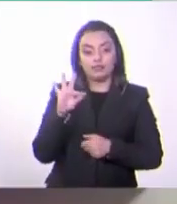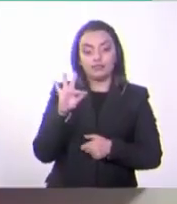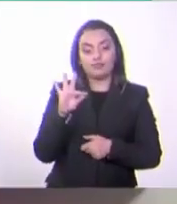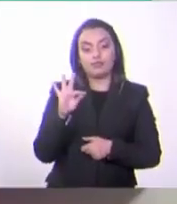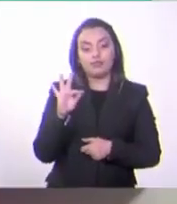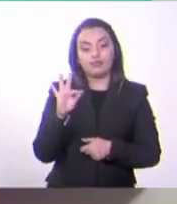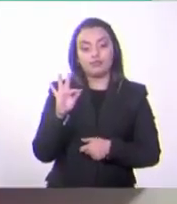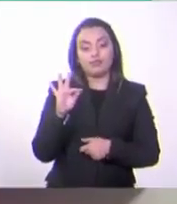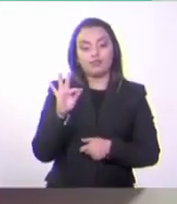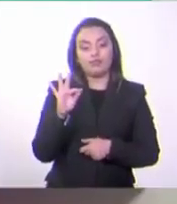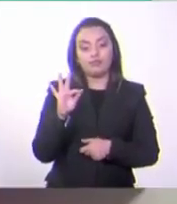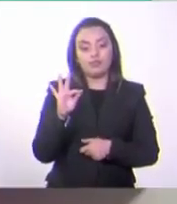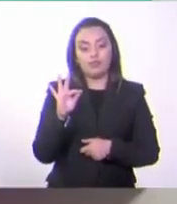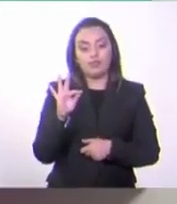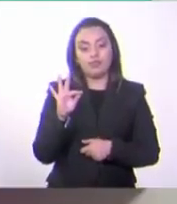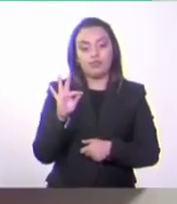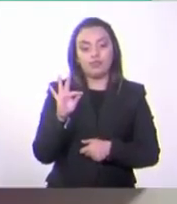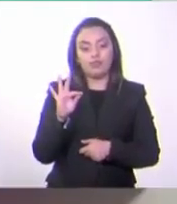es inyectiva.